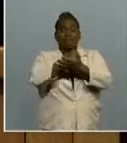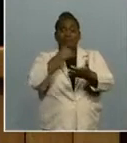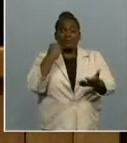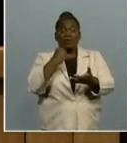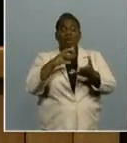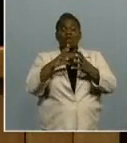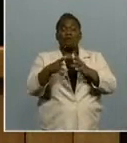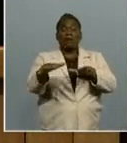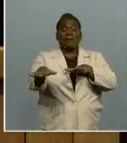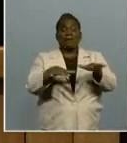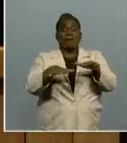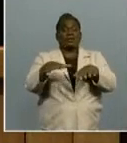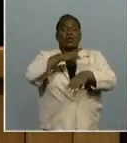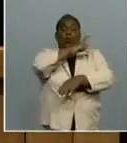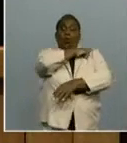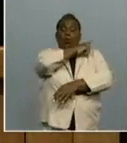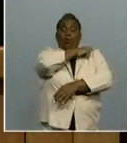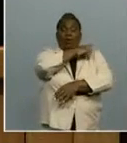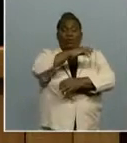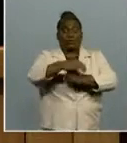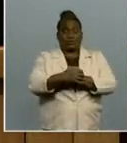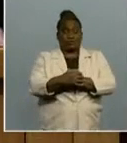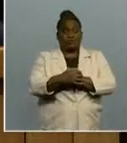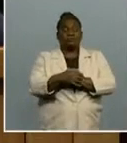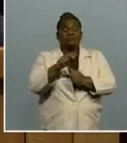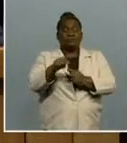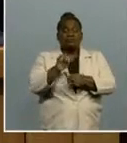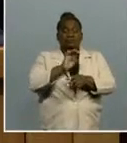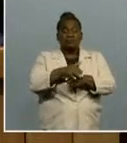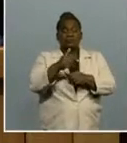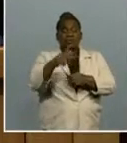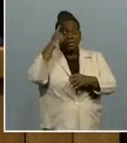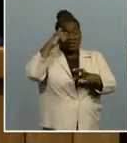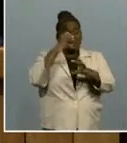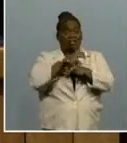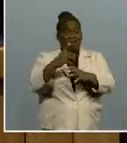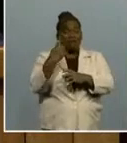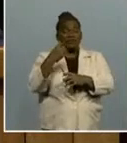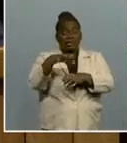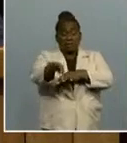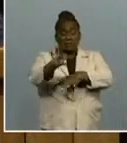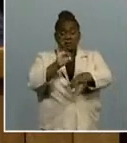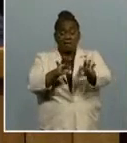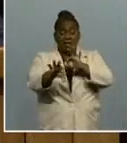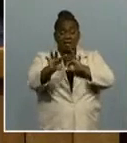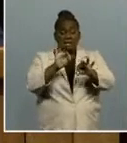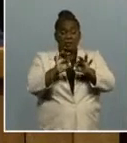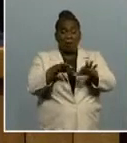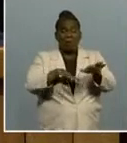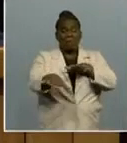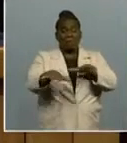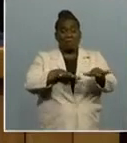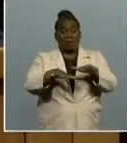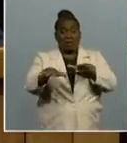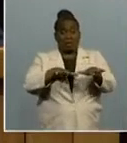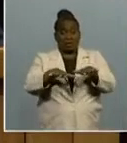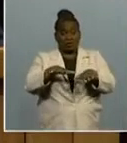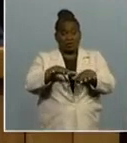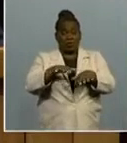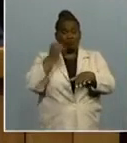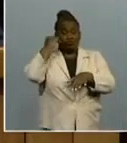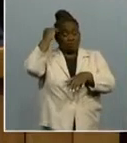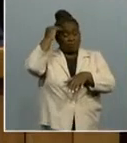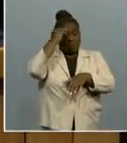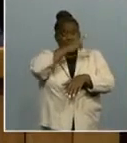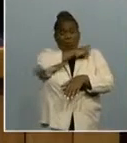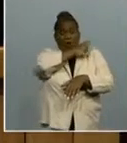para la preparación de los cuadros que comprenderá el abordaje científico de su selección formación y producción que tendrá en